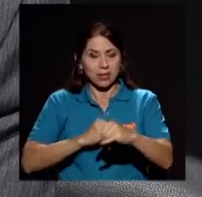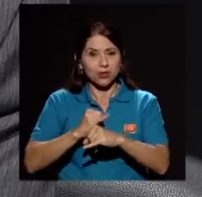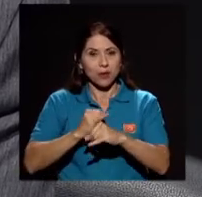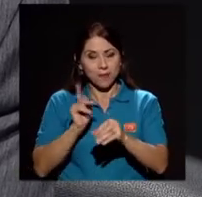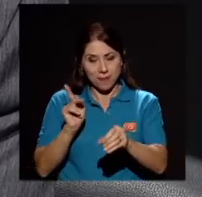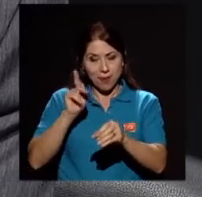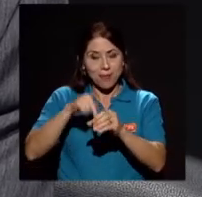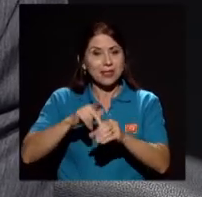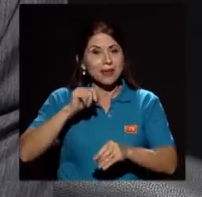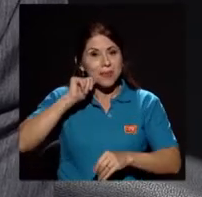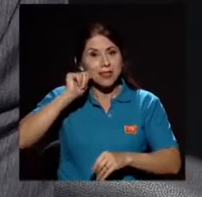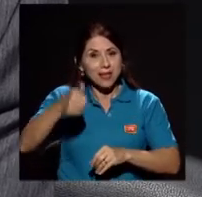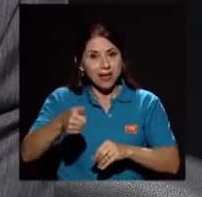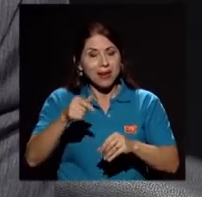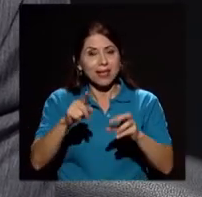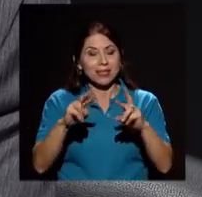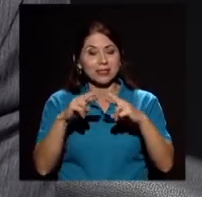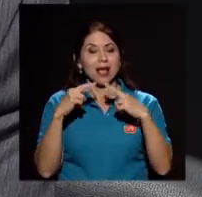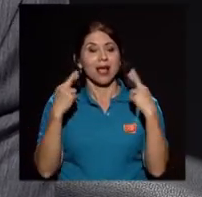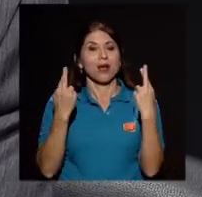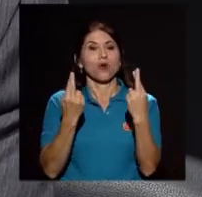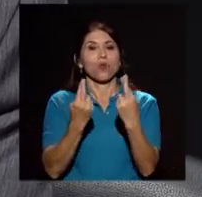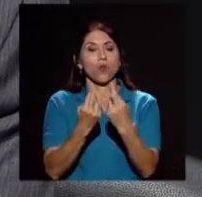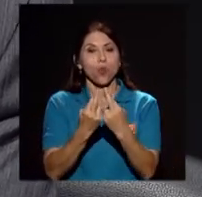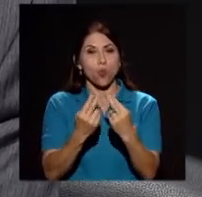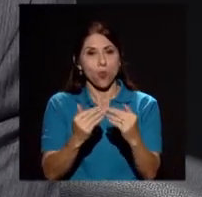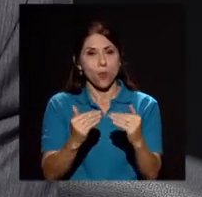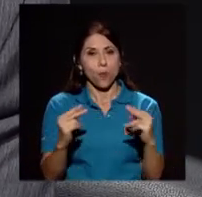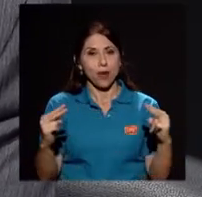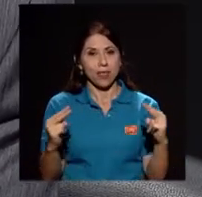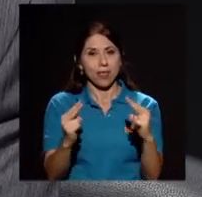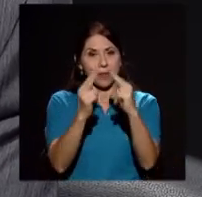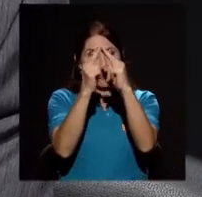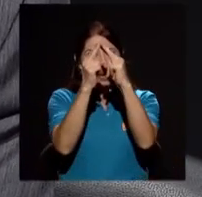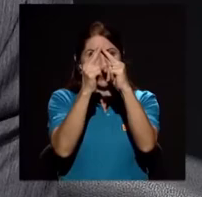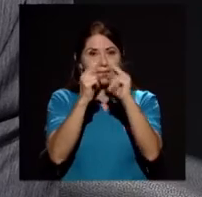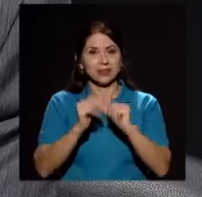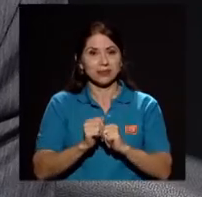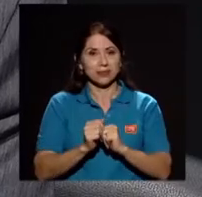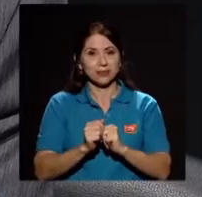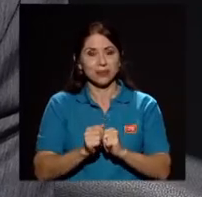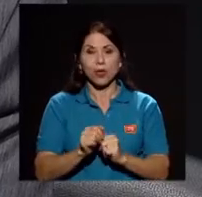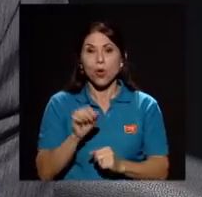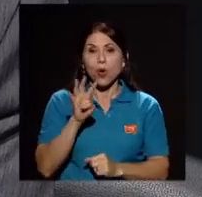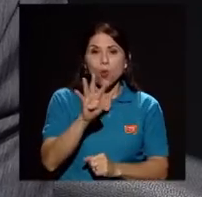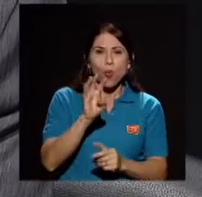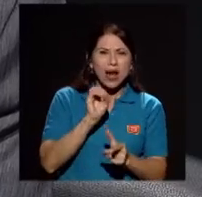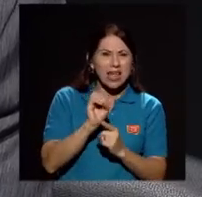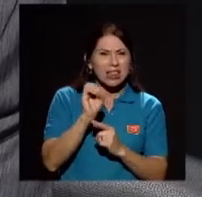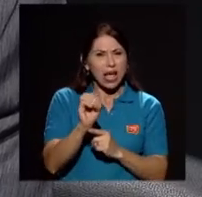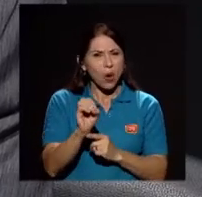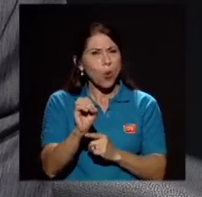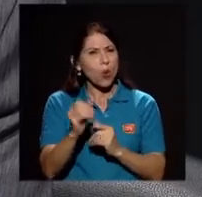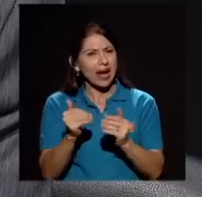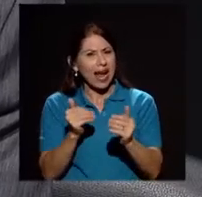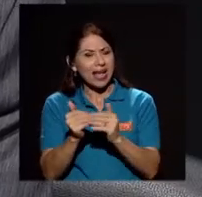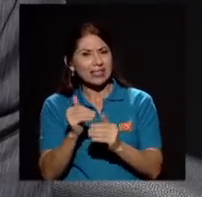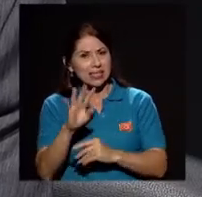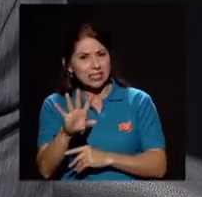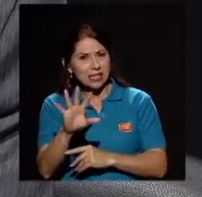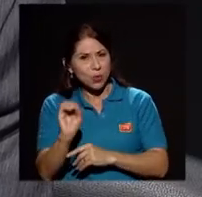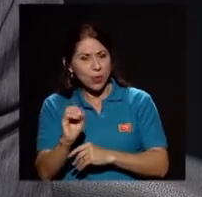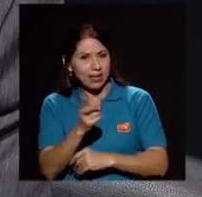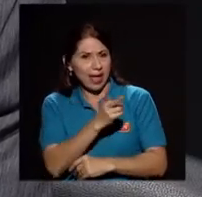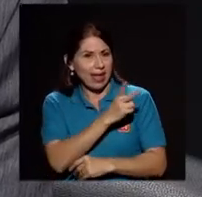cumbre de país 40 casi 50 jefes de estado veces del